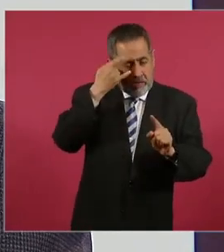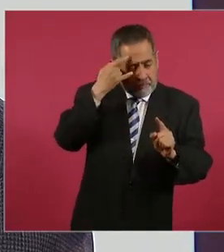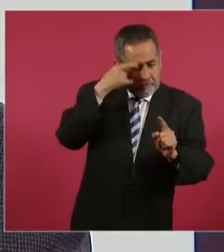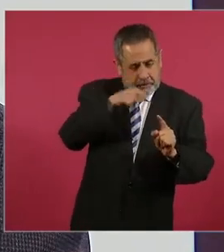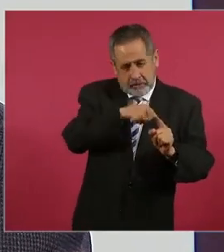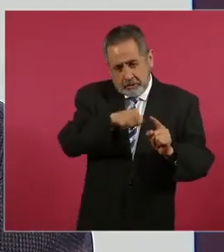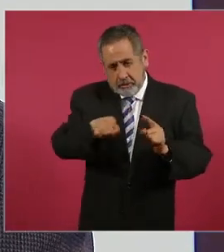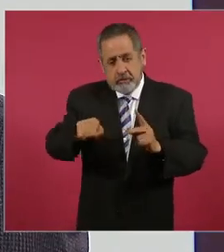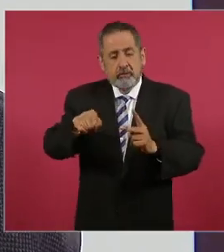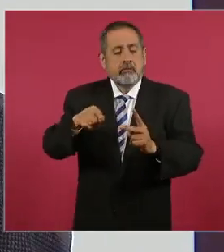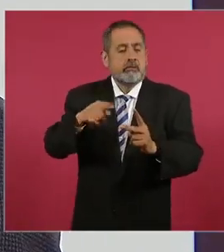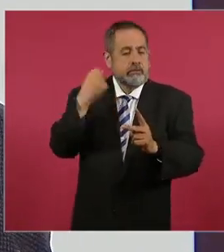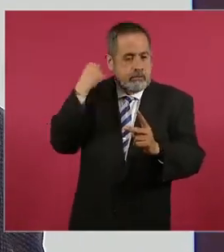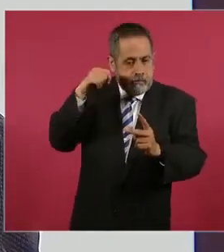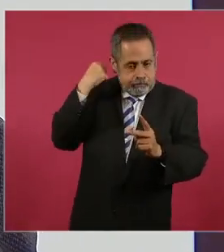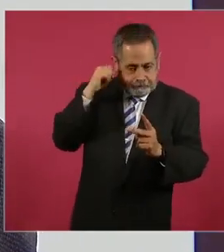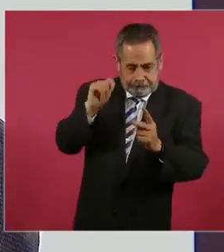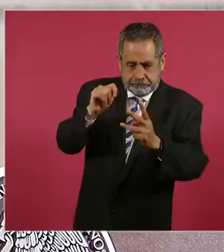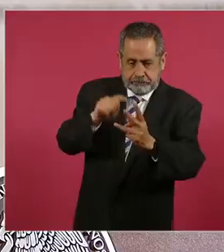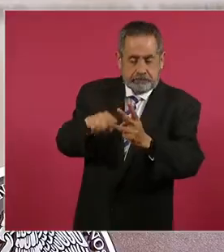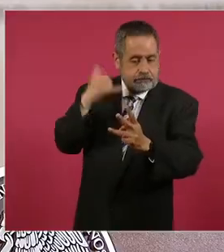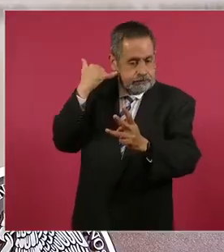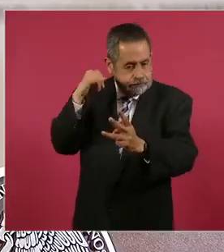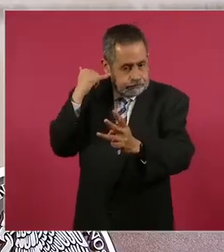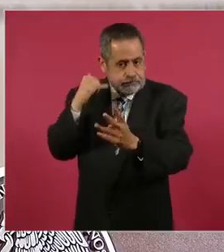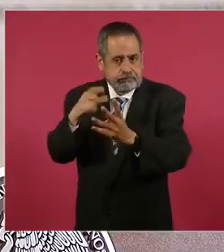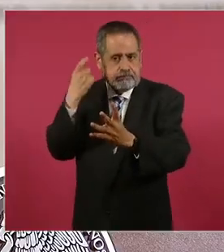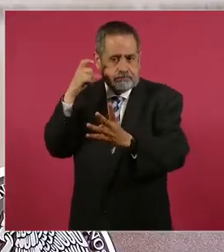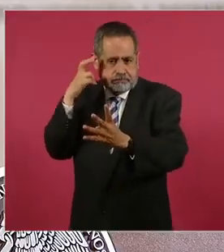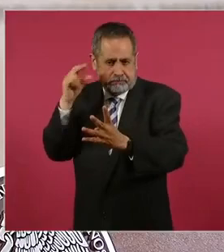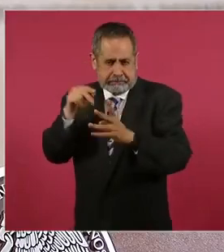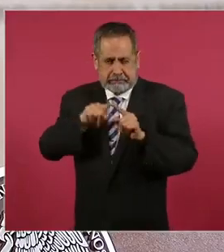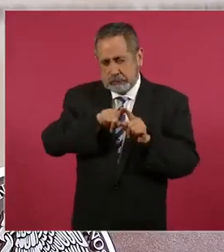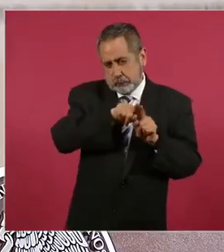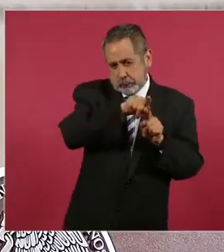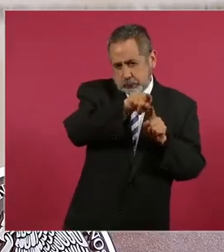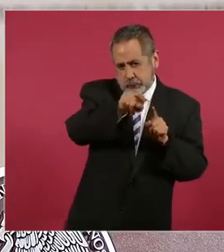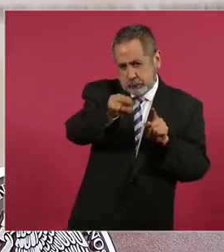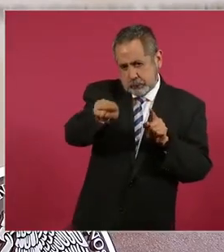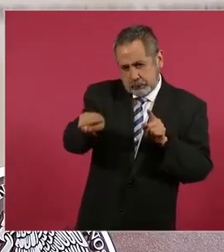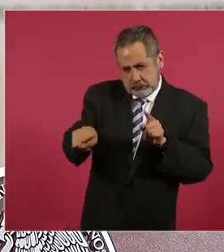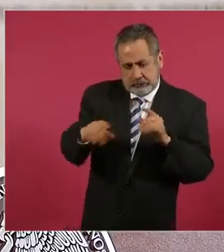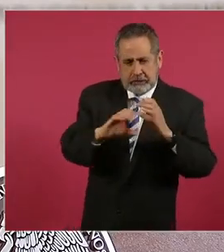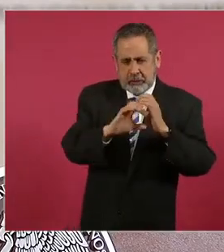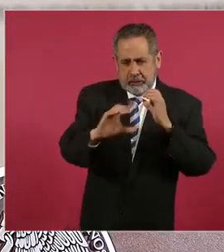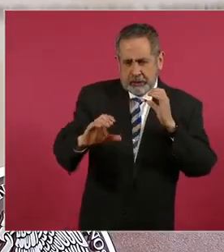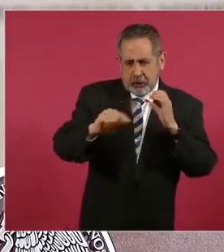Tabasco, Yucatán y Quintana Roo. La ampliación del gasoducto,